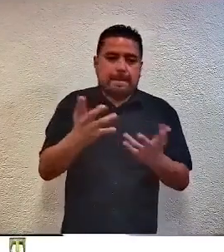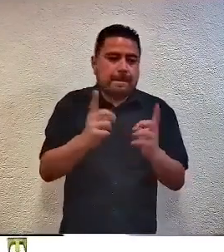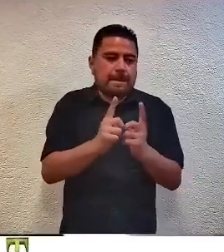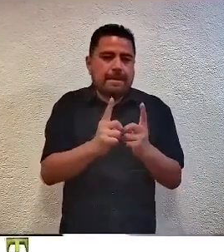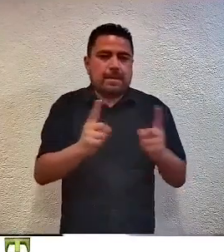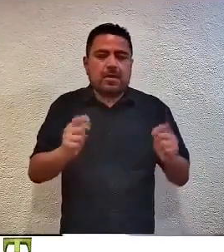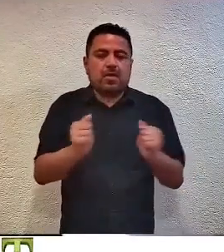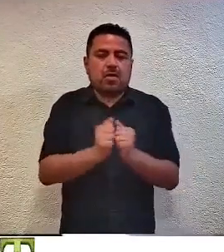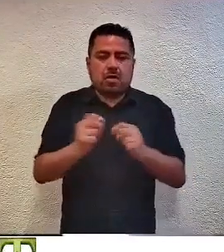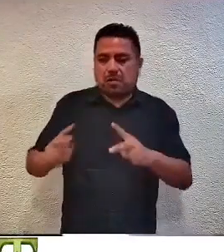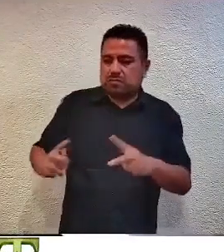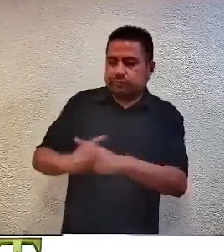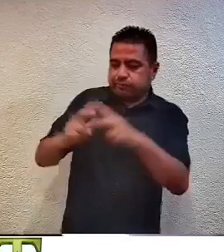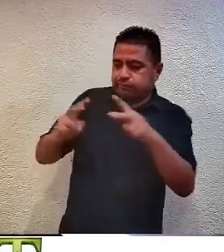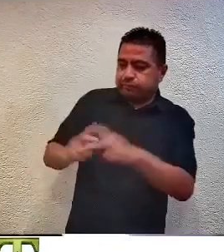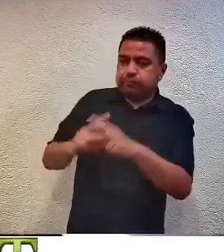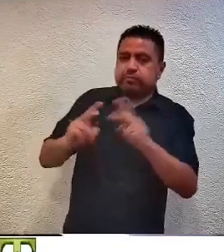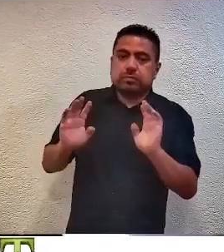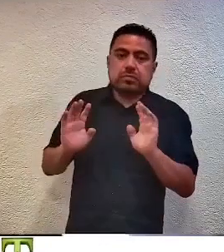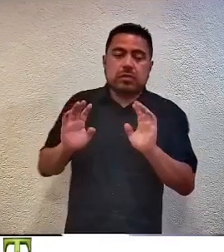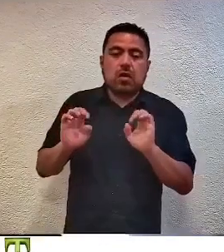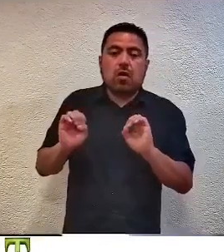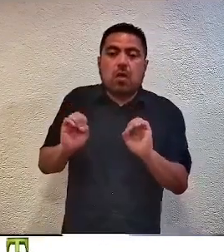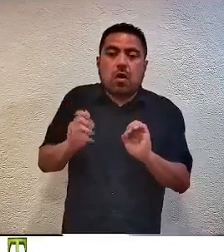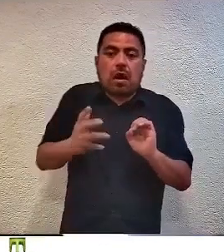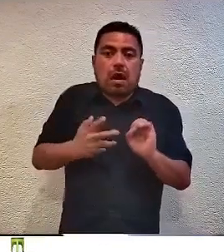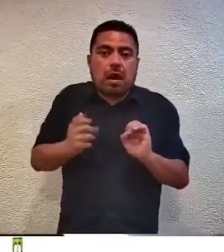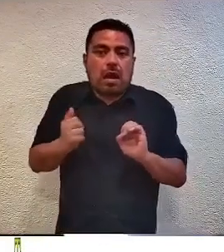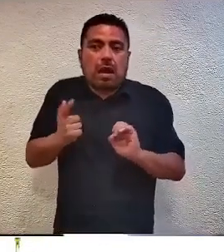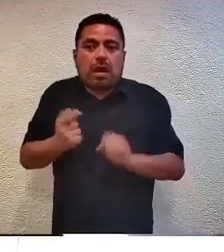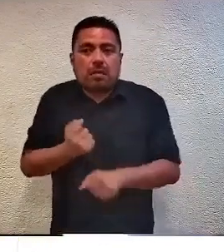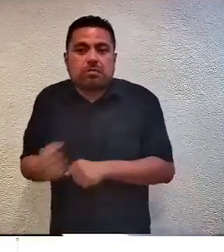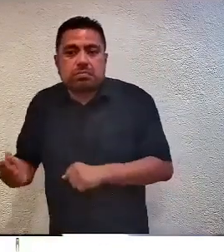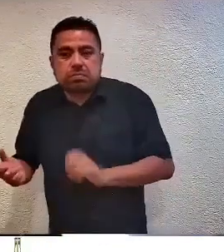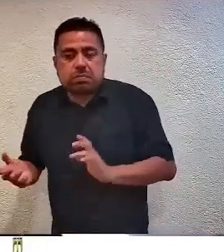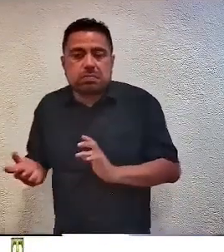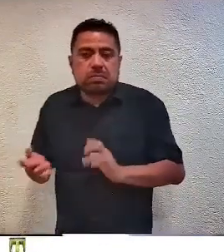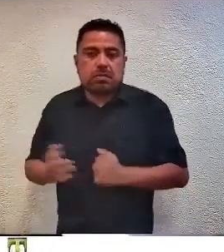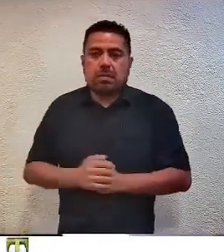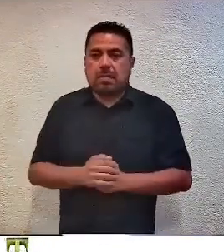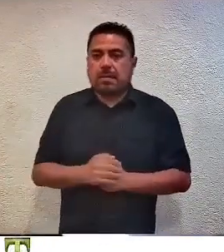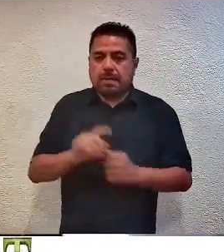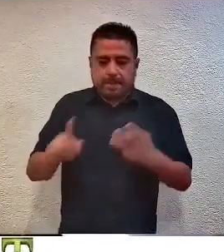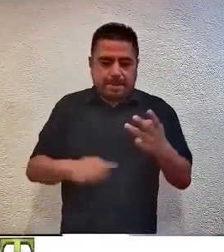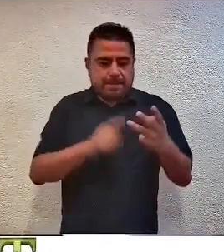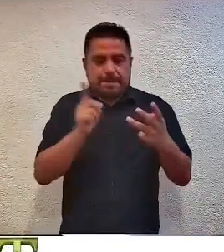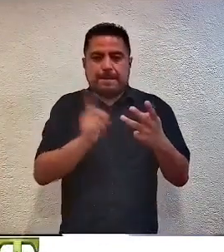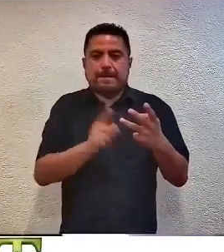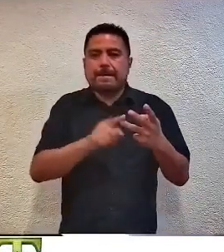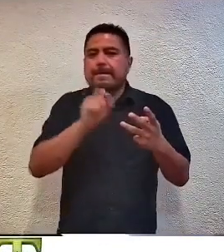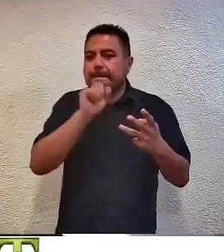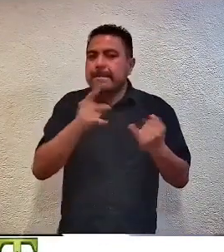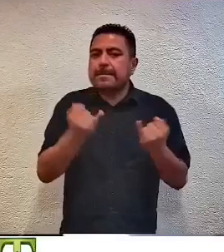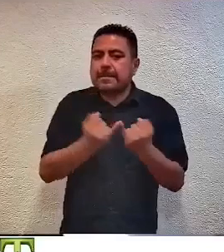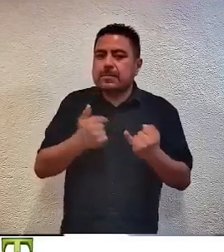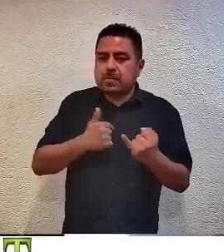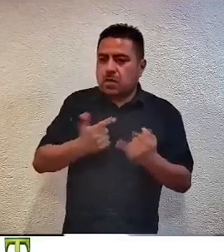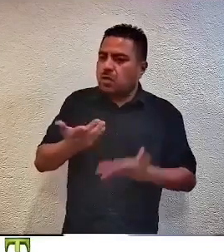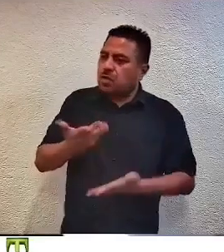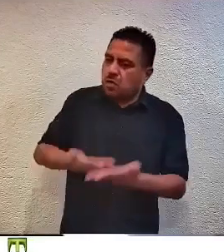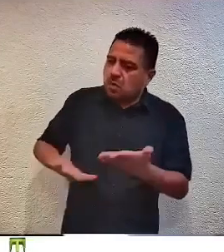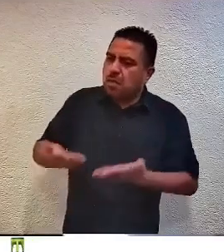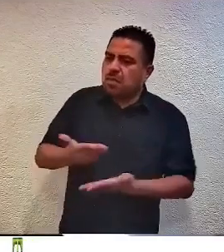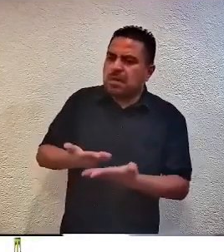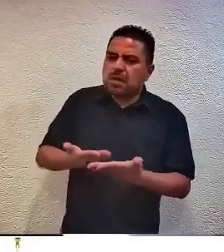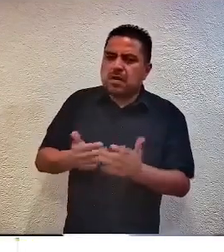bajo violencia o que hubiera habido una violencia. Y la tercera, también no compartí la